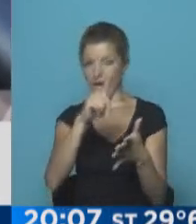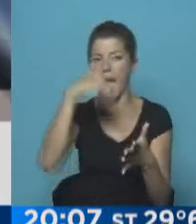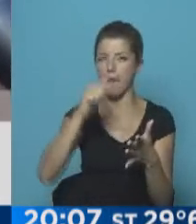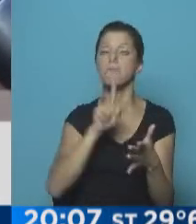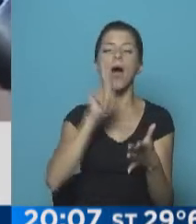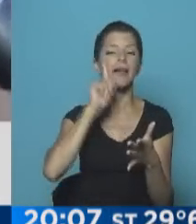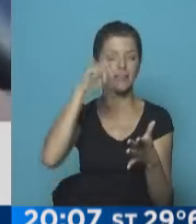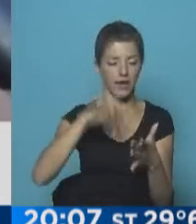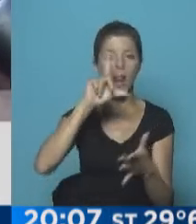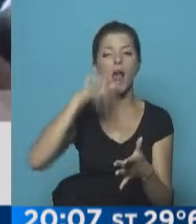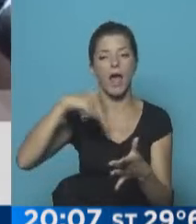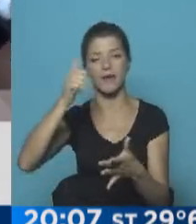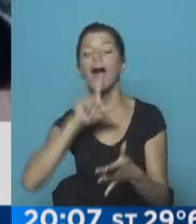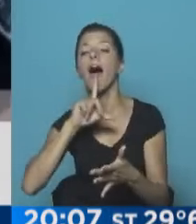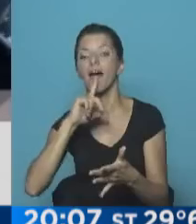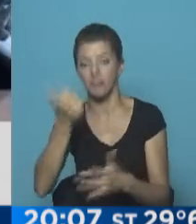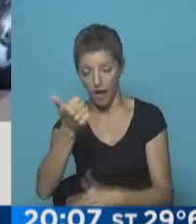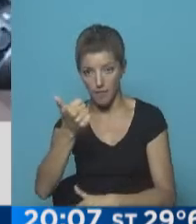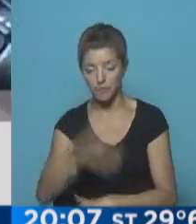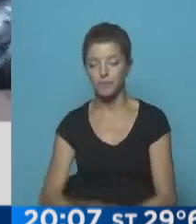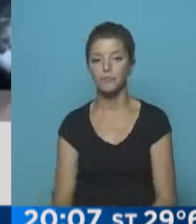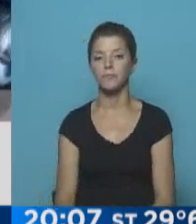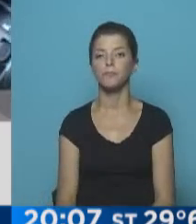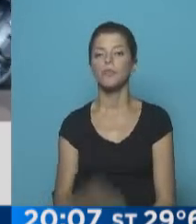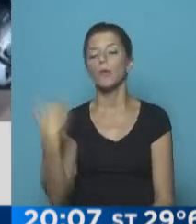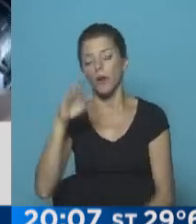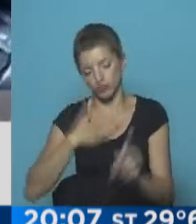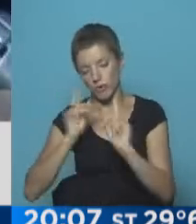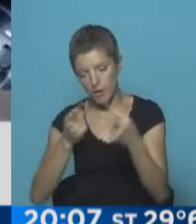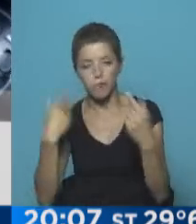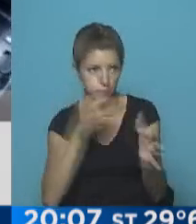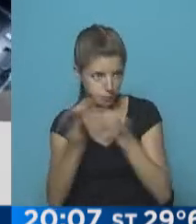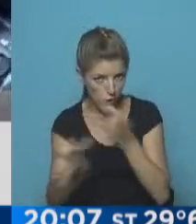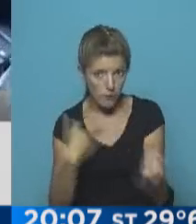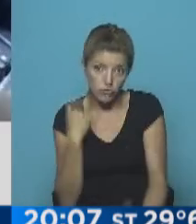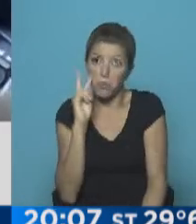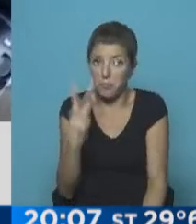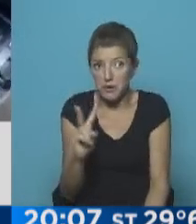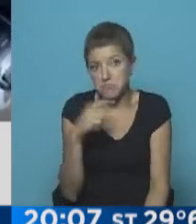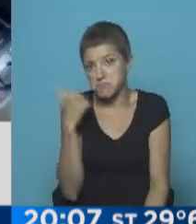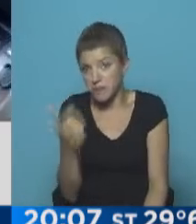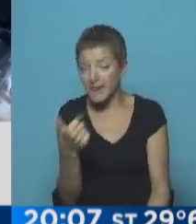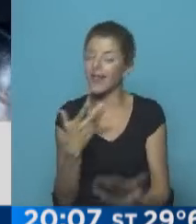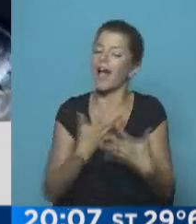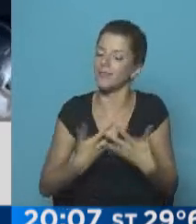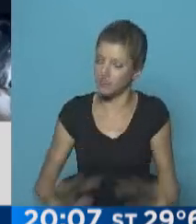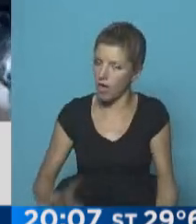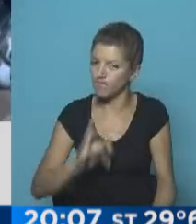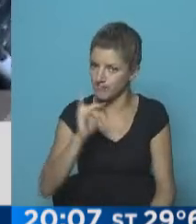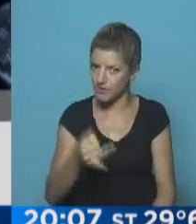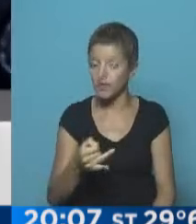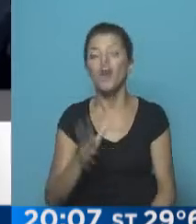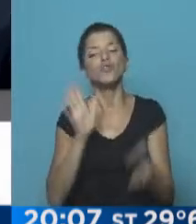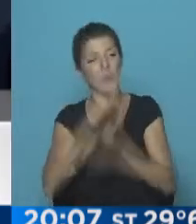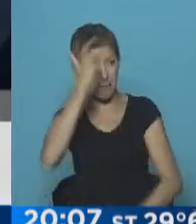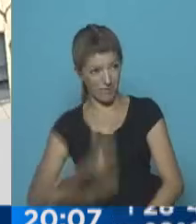la doctora Gazzaro, que estuvo en contacto también, bueno, yo también estuve, pero bueno, los vi bien cansados. En lo personal